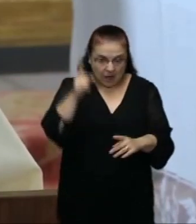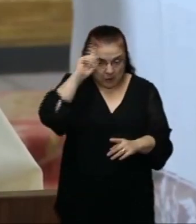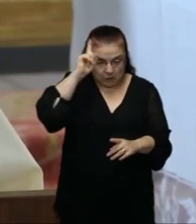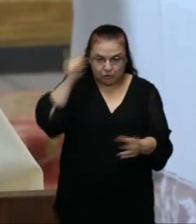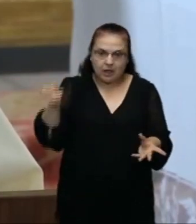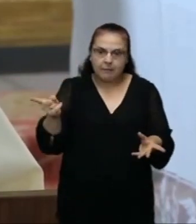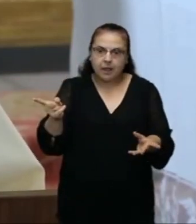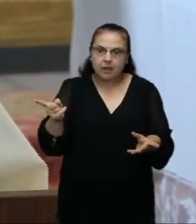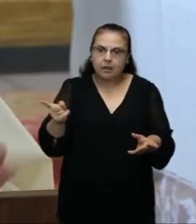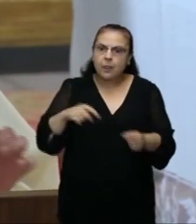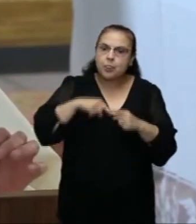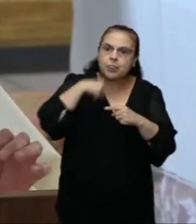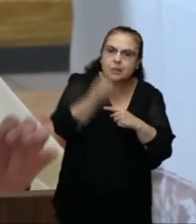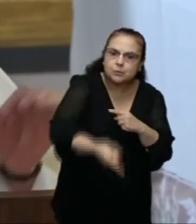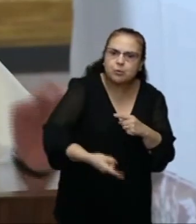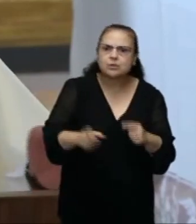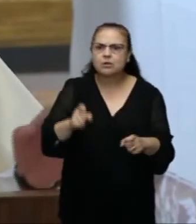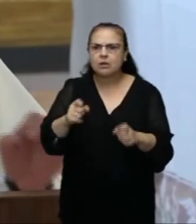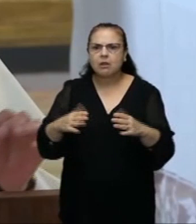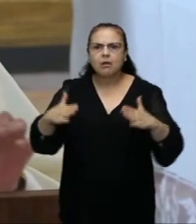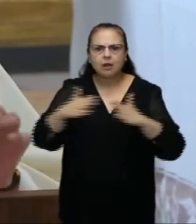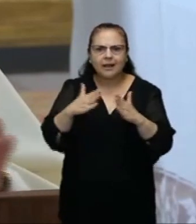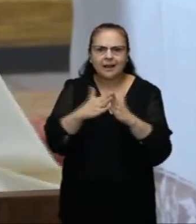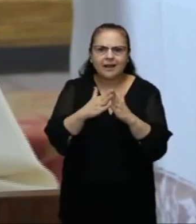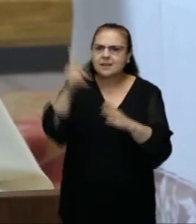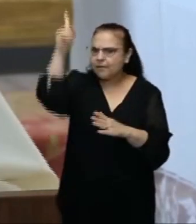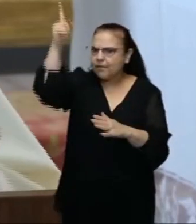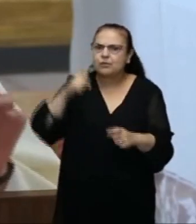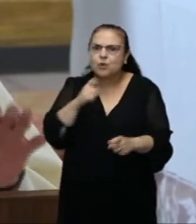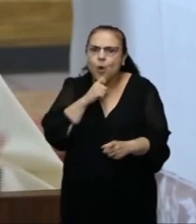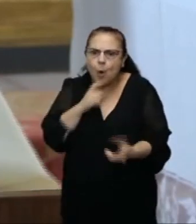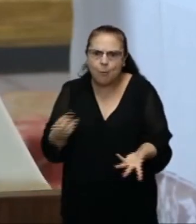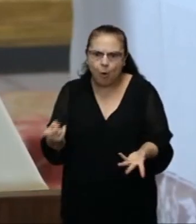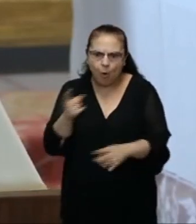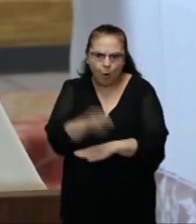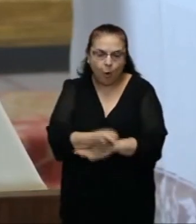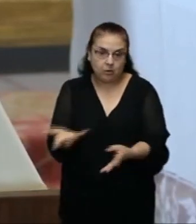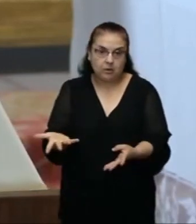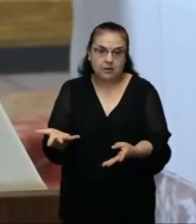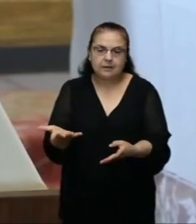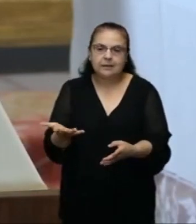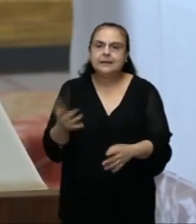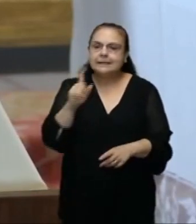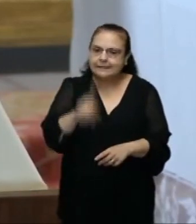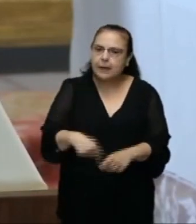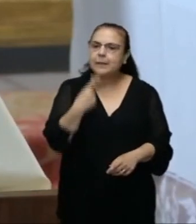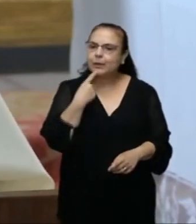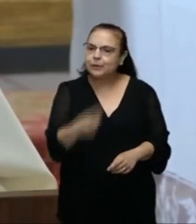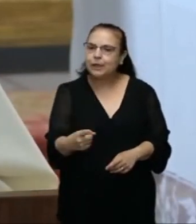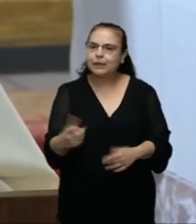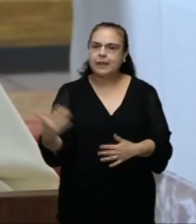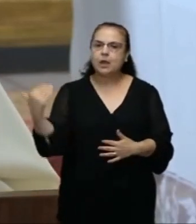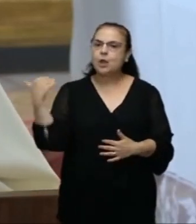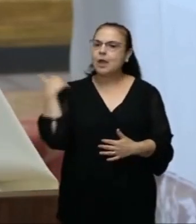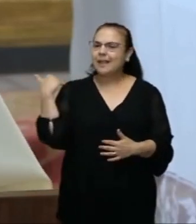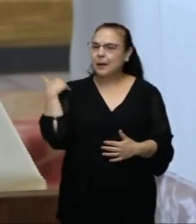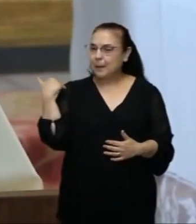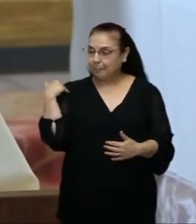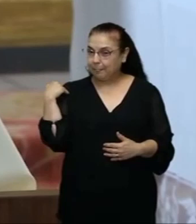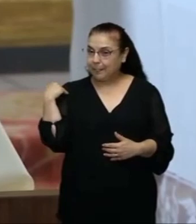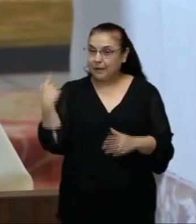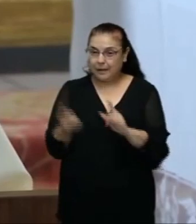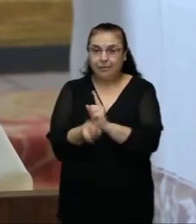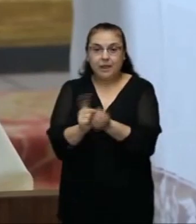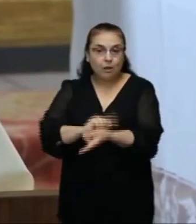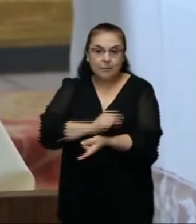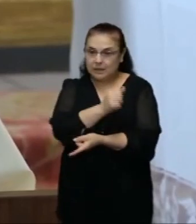Dios? Nos dice también que no sea una persona que acaba de llegar, que no sea un recién